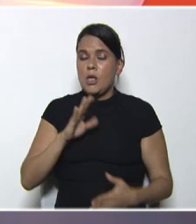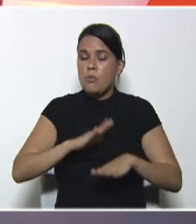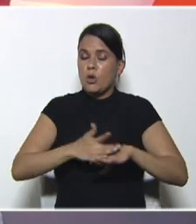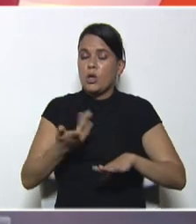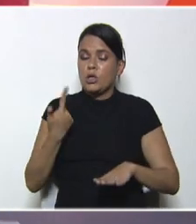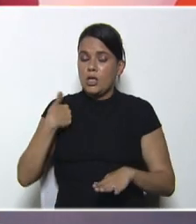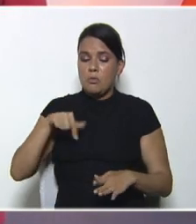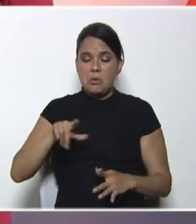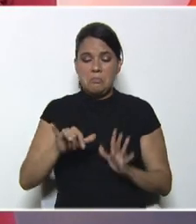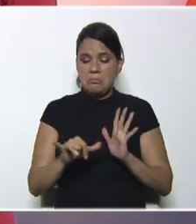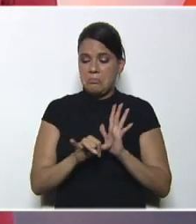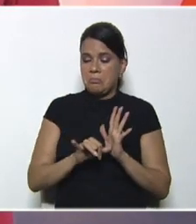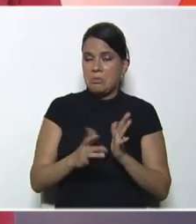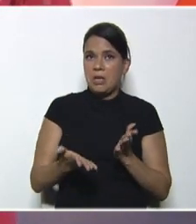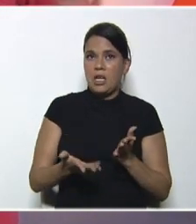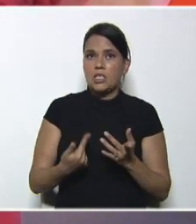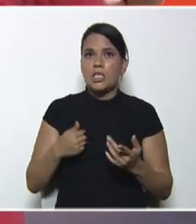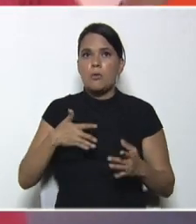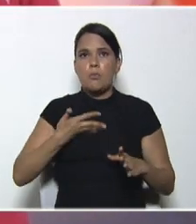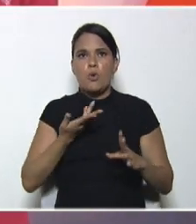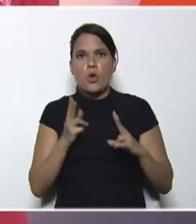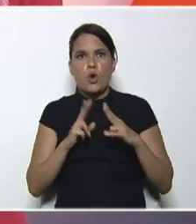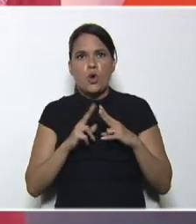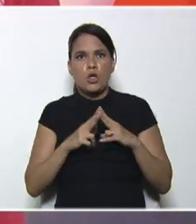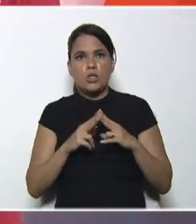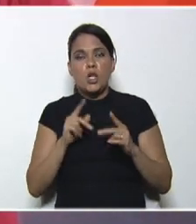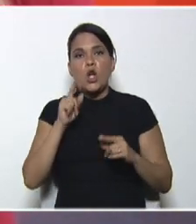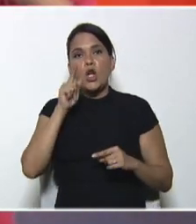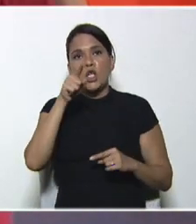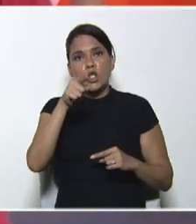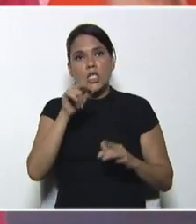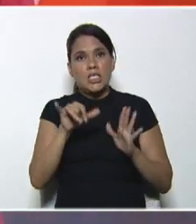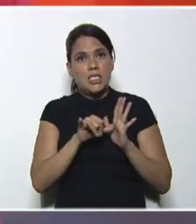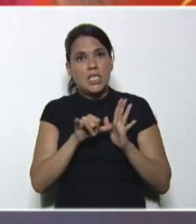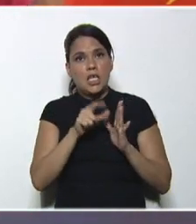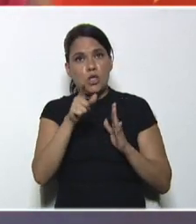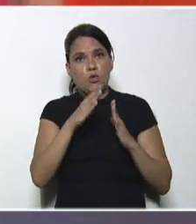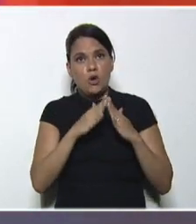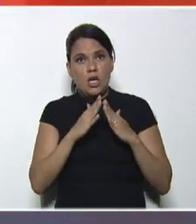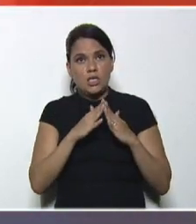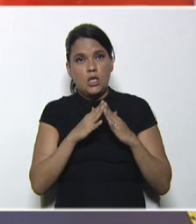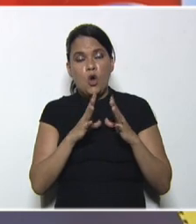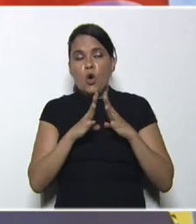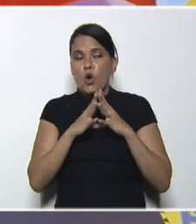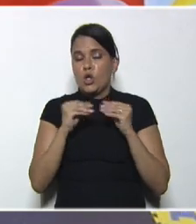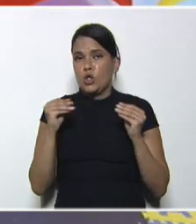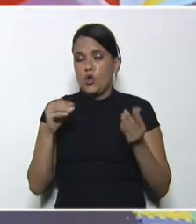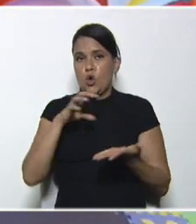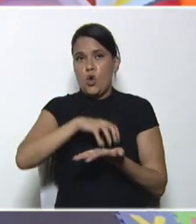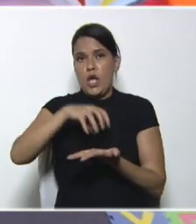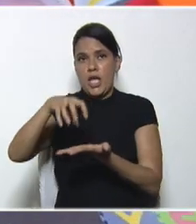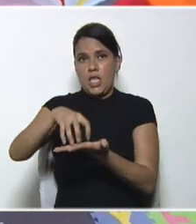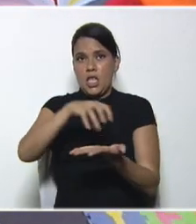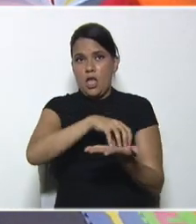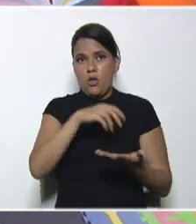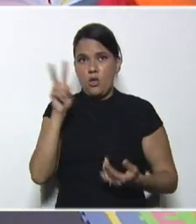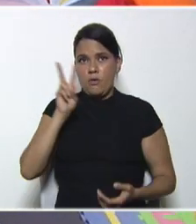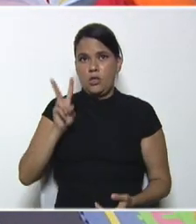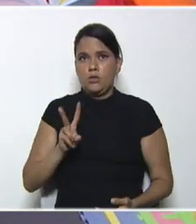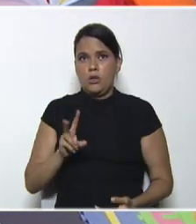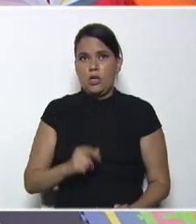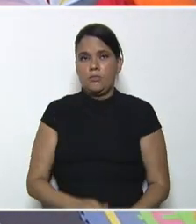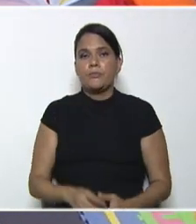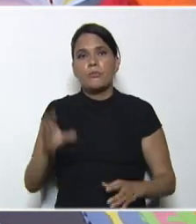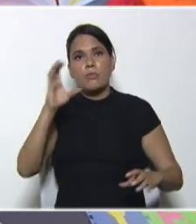tener alrededor, así que puedes conocer los que son de tu región como los de todos los estados de Venezuela.